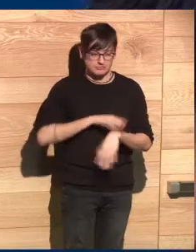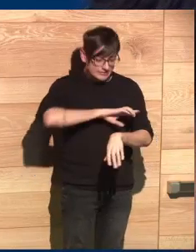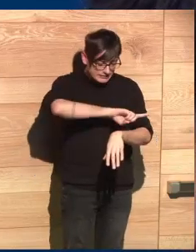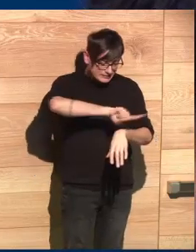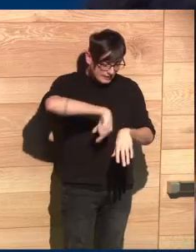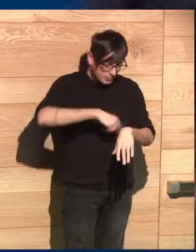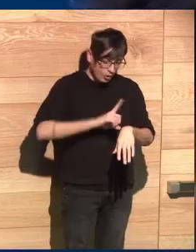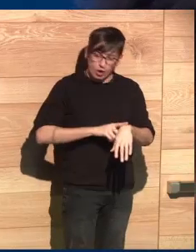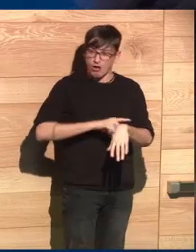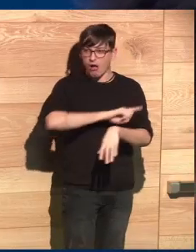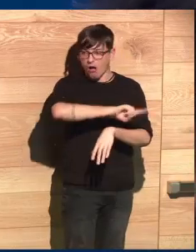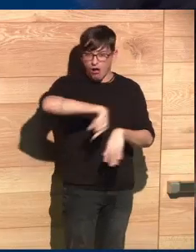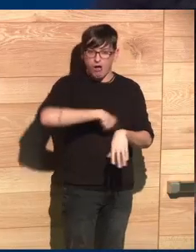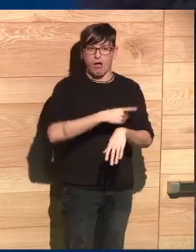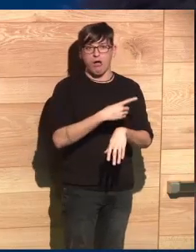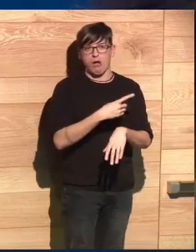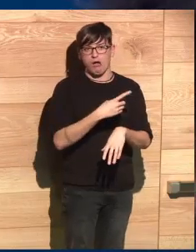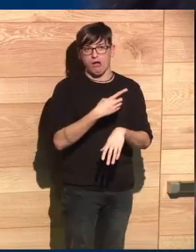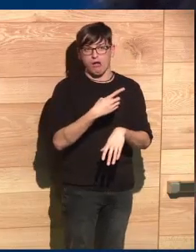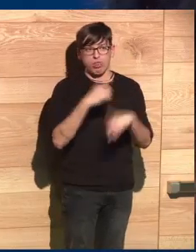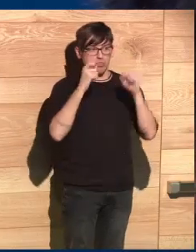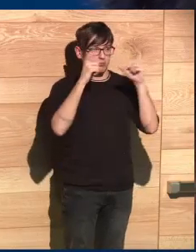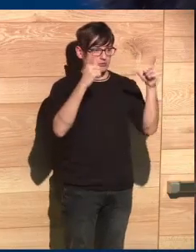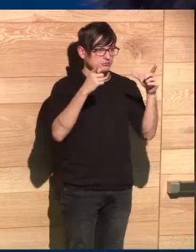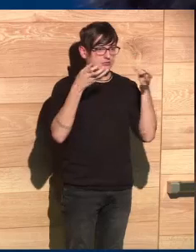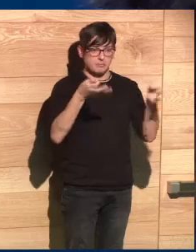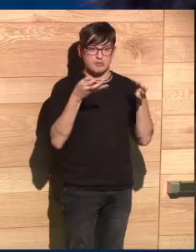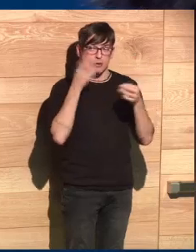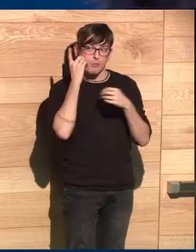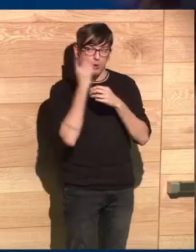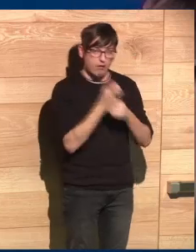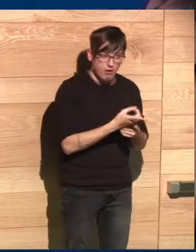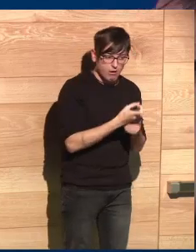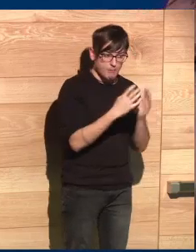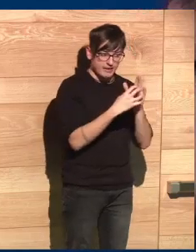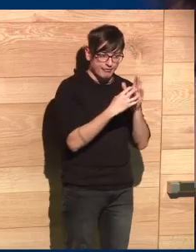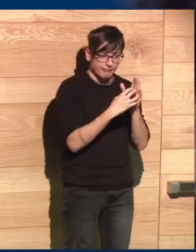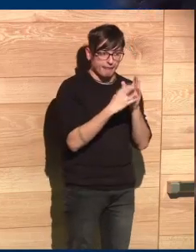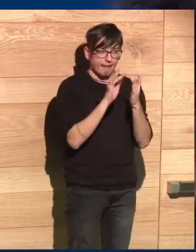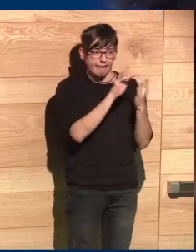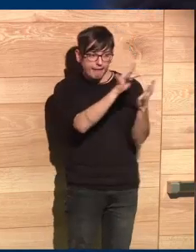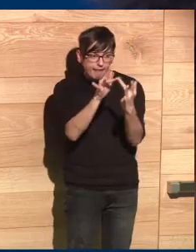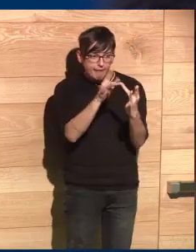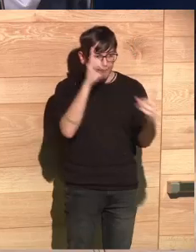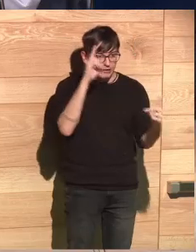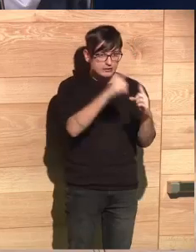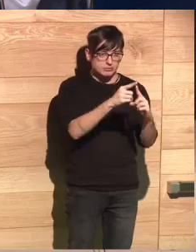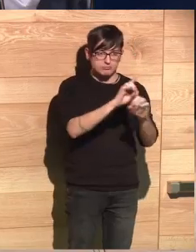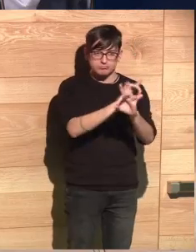estamos despiertos, ¿no? A relacionarnos a través de una interfaz que tiene sus